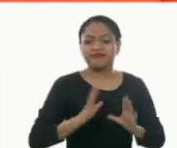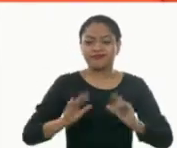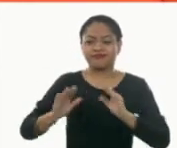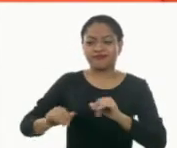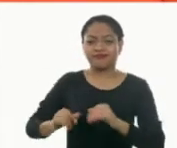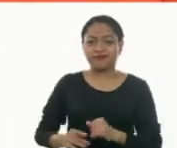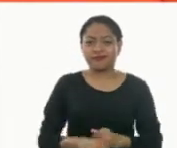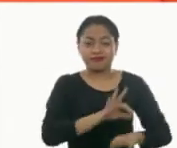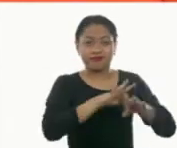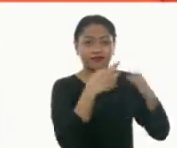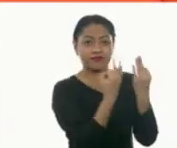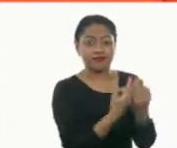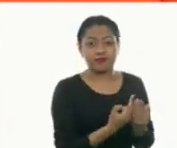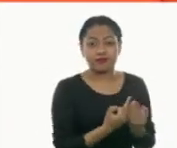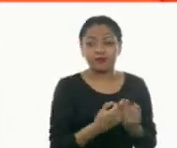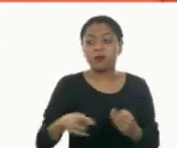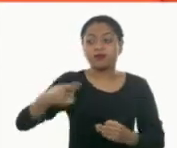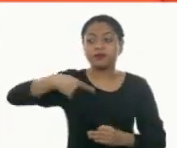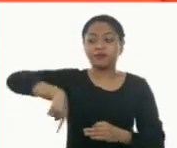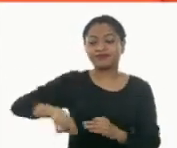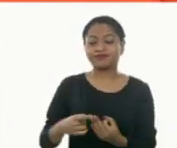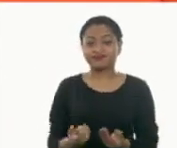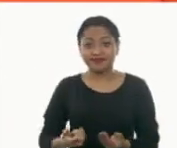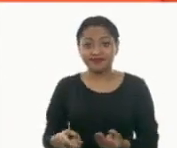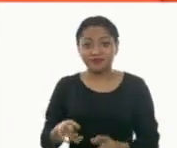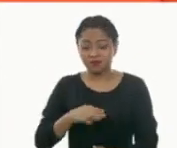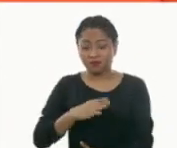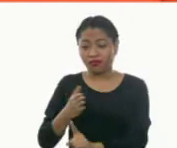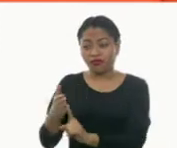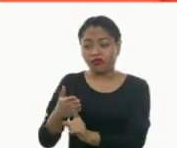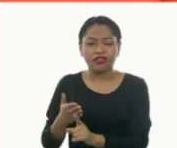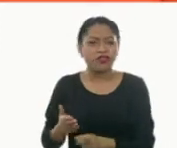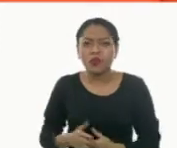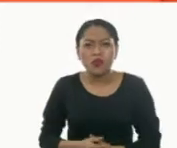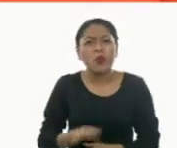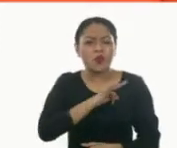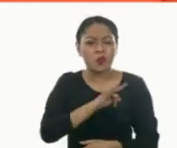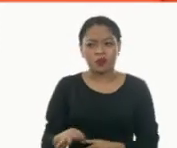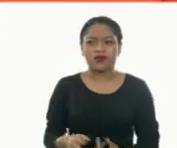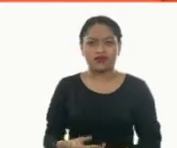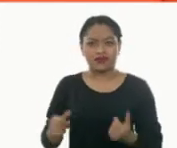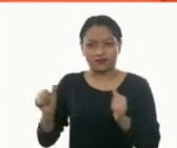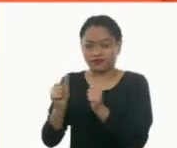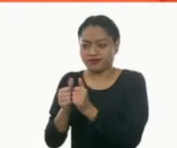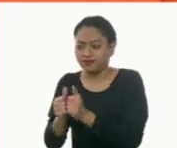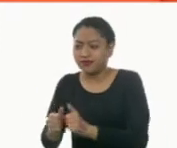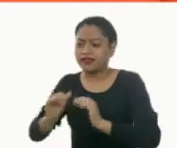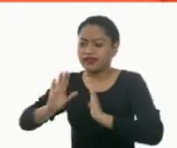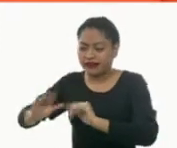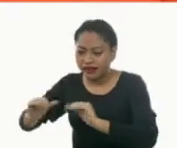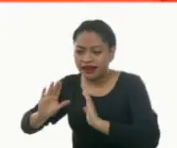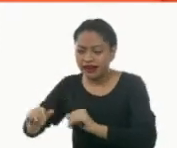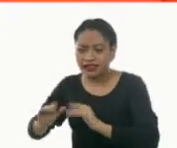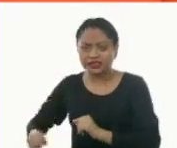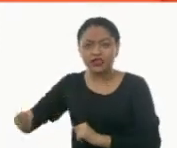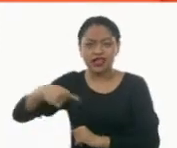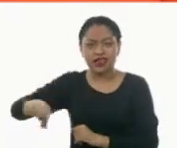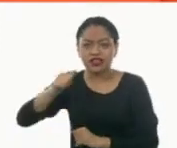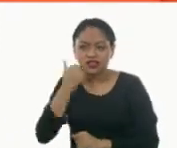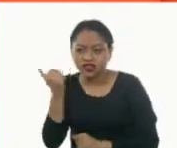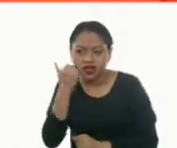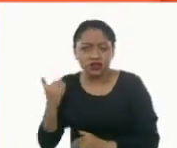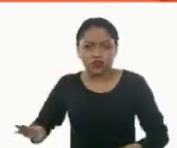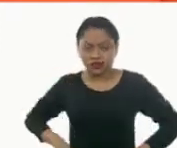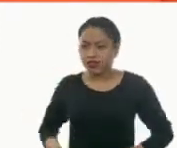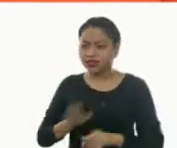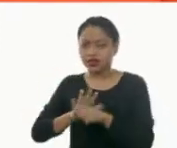método no te pierdes, no vas por ensayo y error, sino vas acompañando en una forma muy personal a tus alumnos